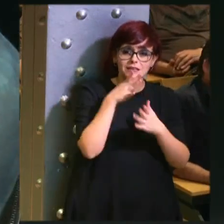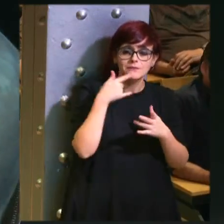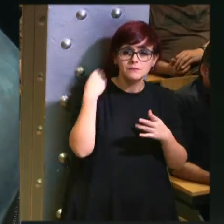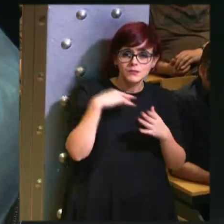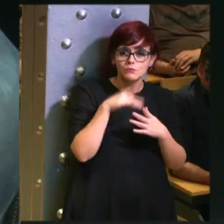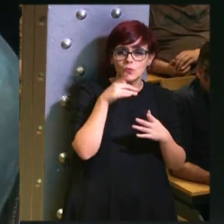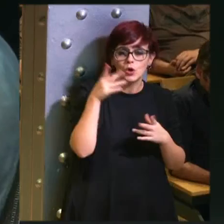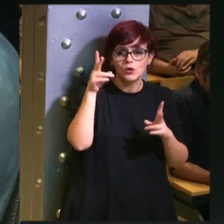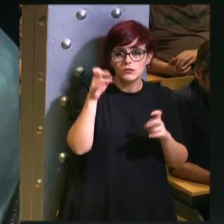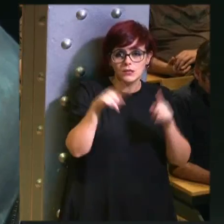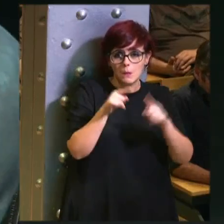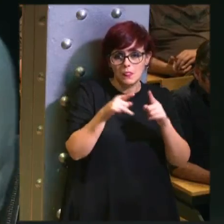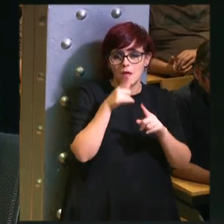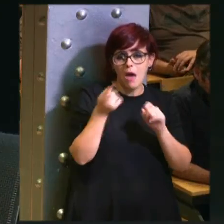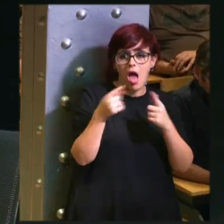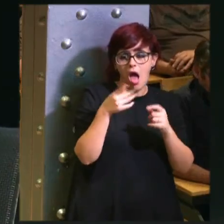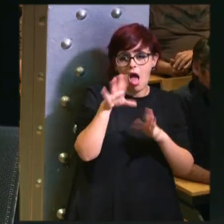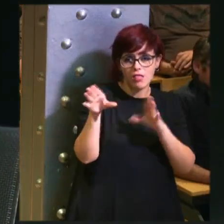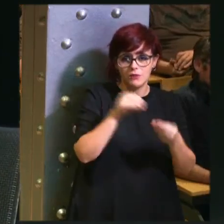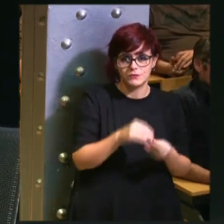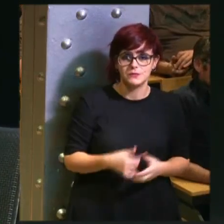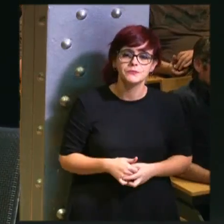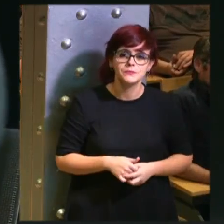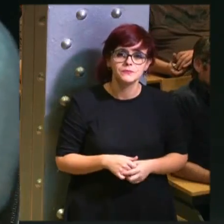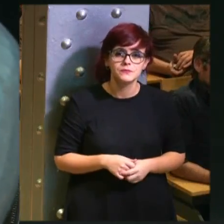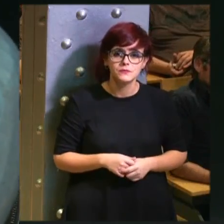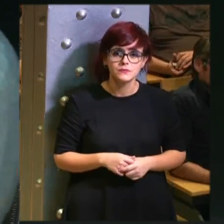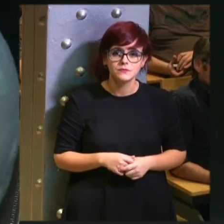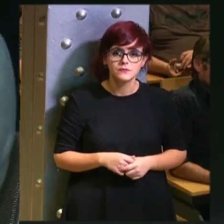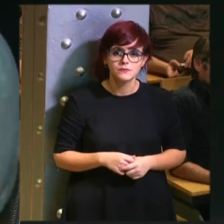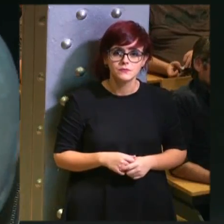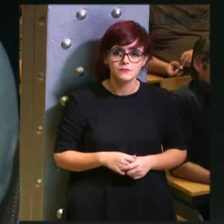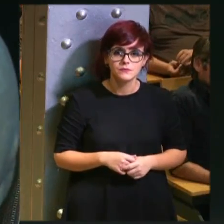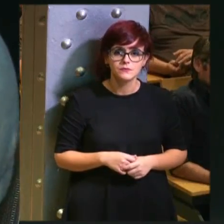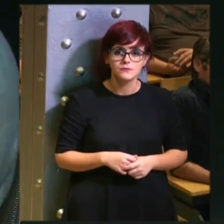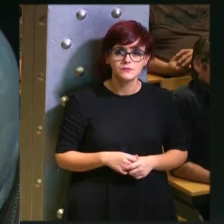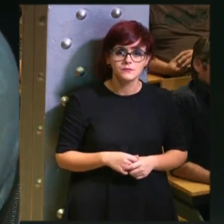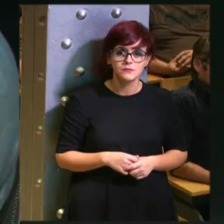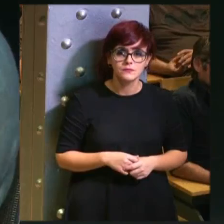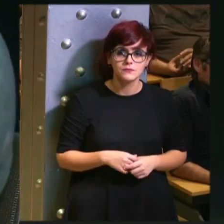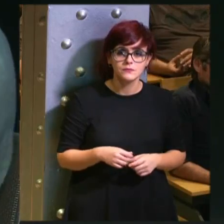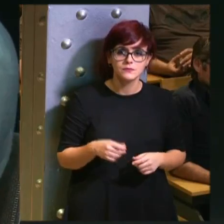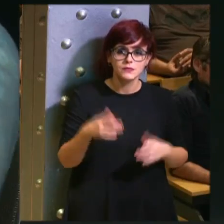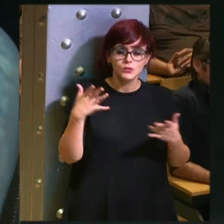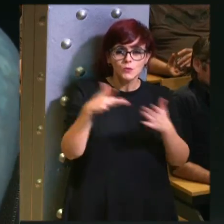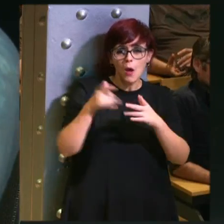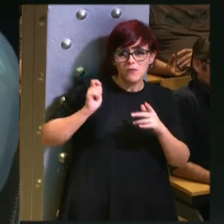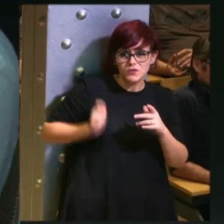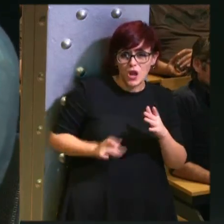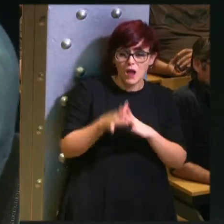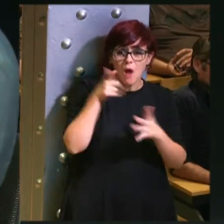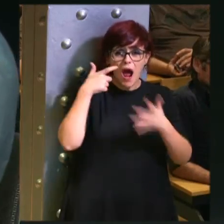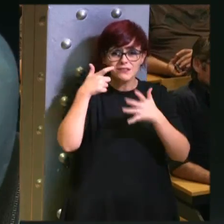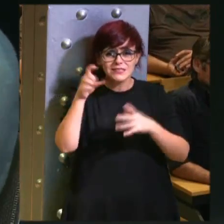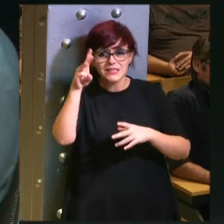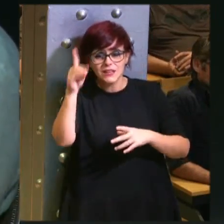33, o sea, o 30 y pico, ¿no? Entonces es un poco bastante parecido. Estamos utilizando a los mismos profesionales, artistas que venían del 3D, del